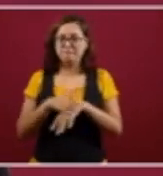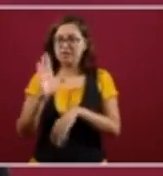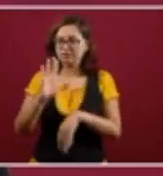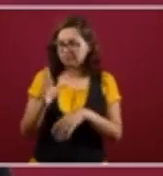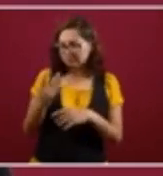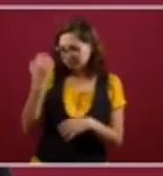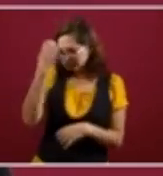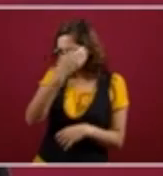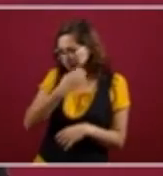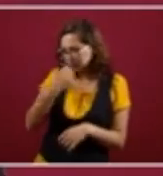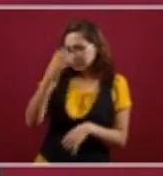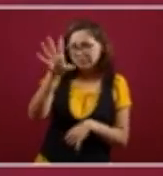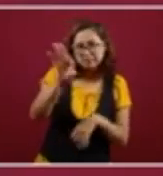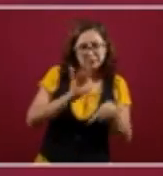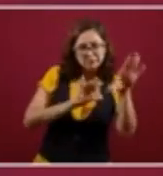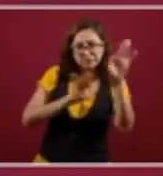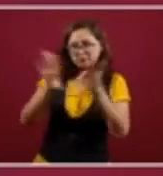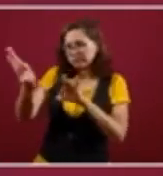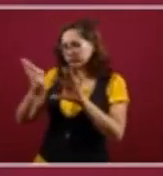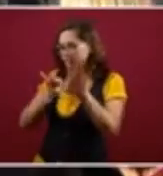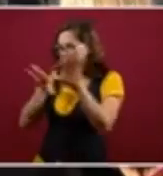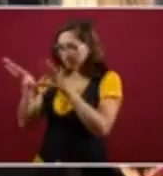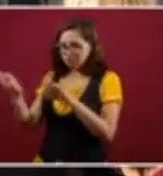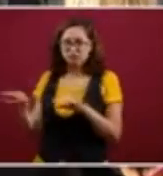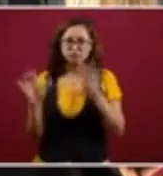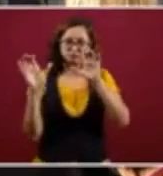selección, algo parecido,